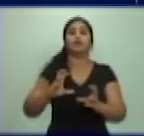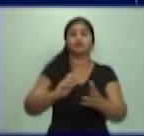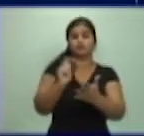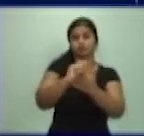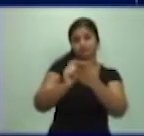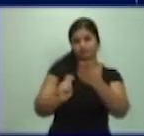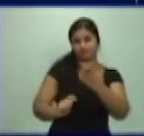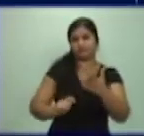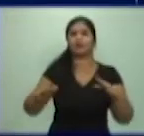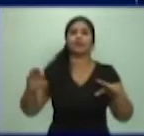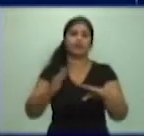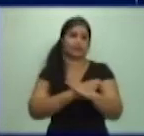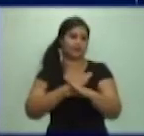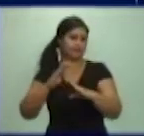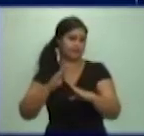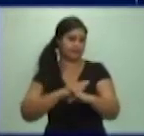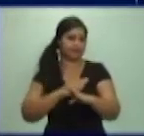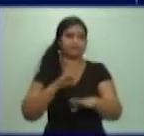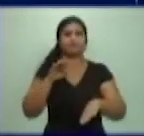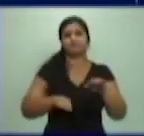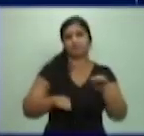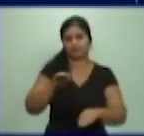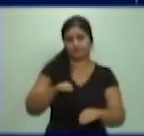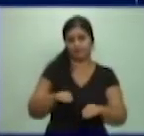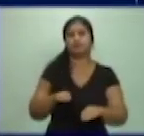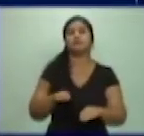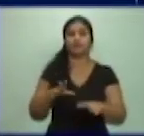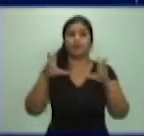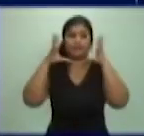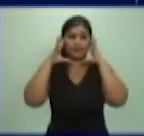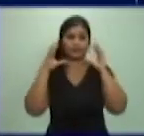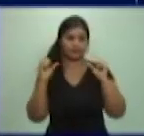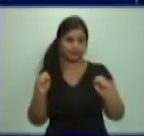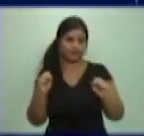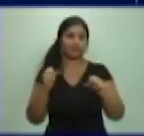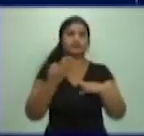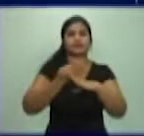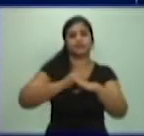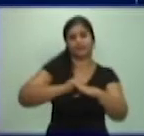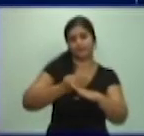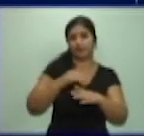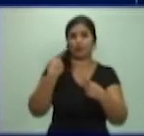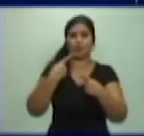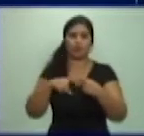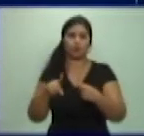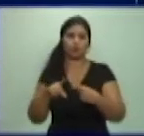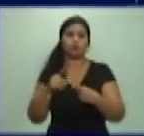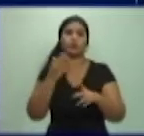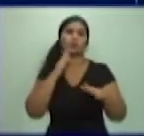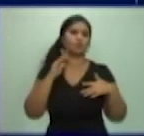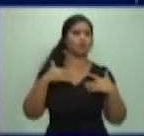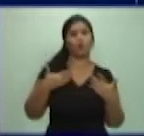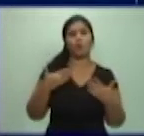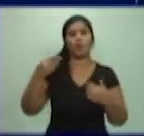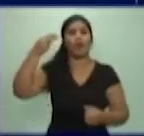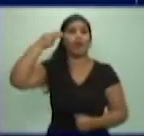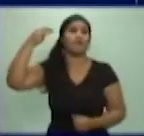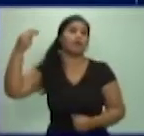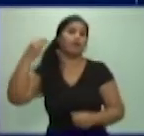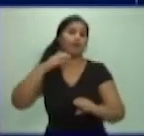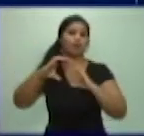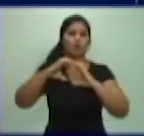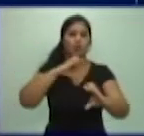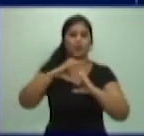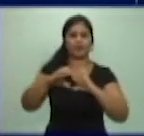poder analizarlas, para poder comprender el mensaje de cada una, el desarrollo de habilidades comunicativas,